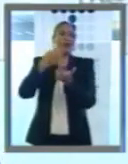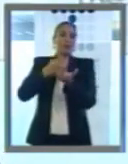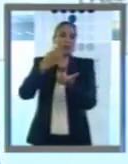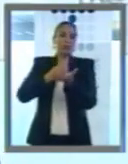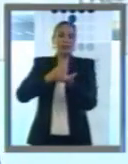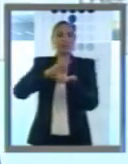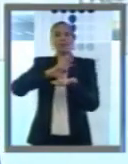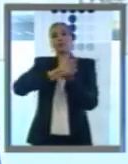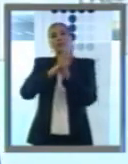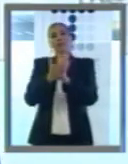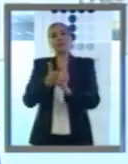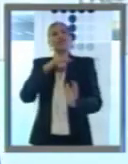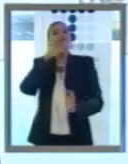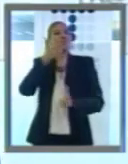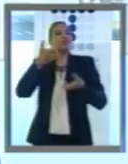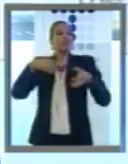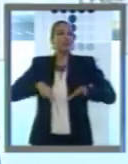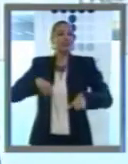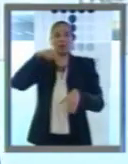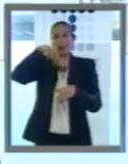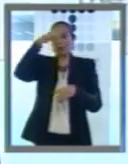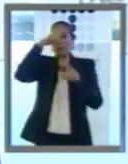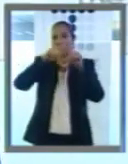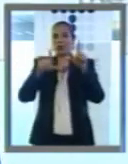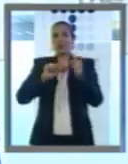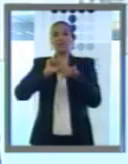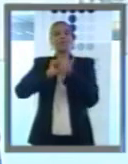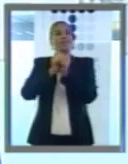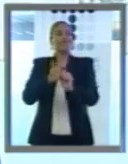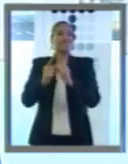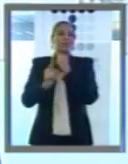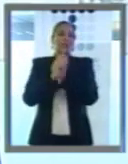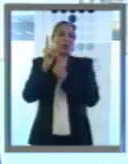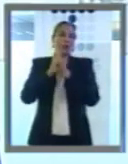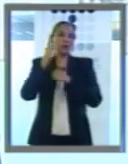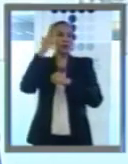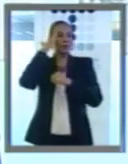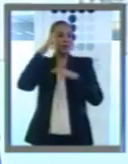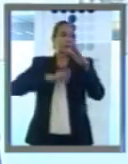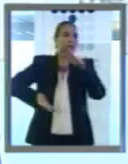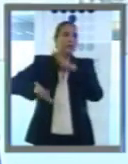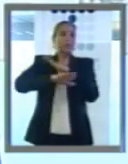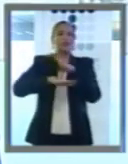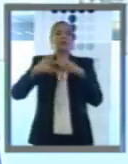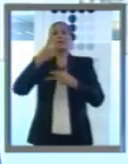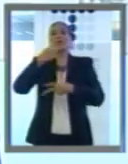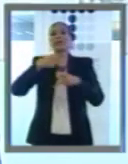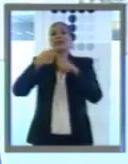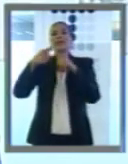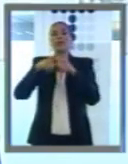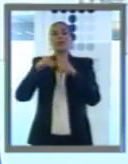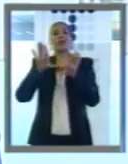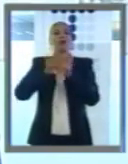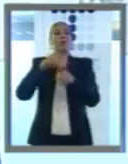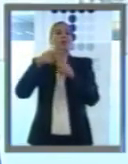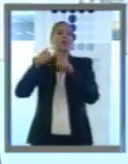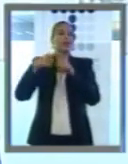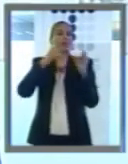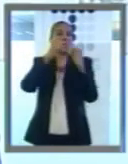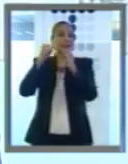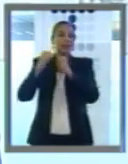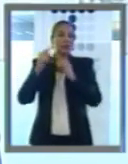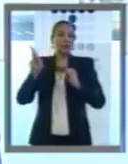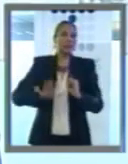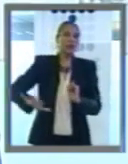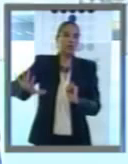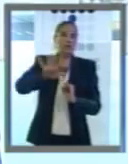La evolución de la corrupción en nuestro país se ha convertido en un problema estructural, afianzada en redes de captura tanto de instancias